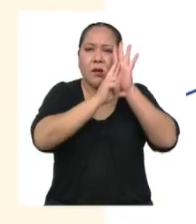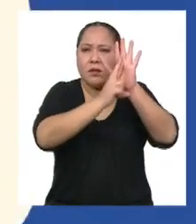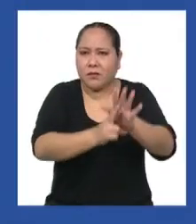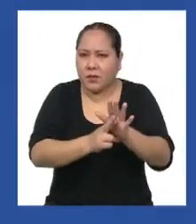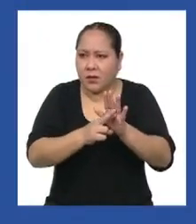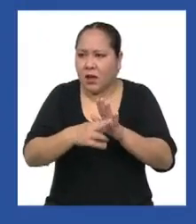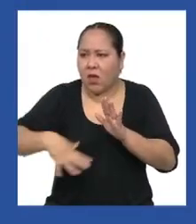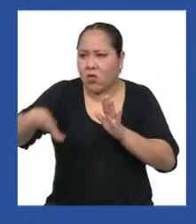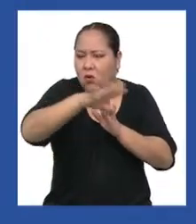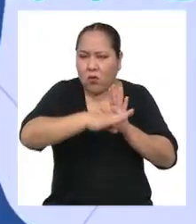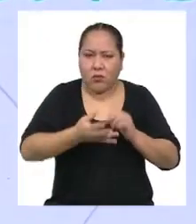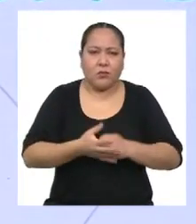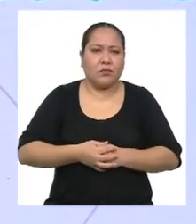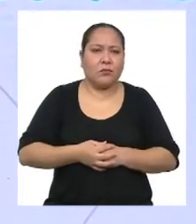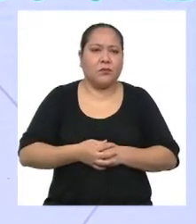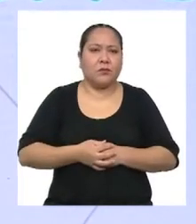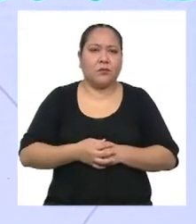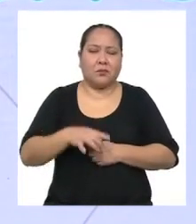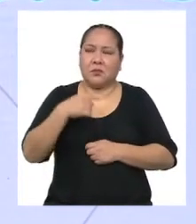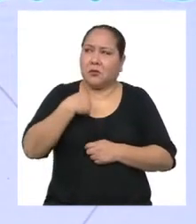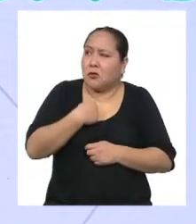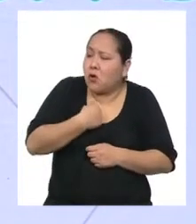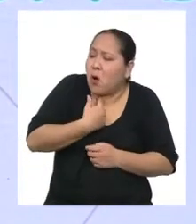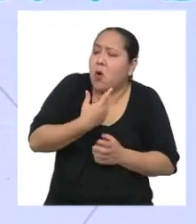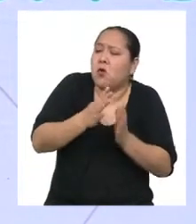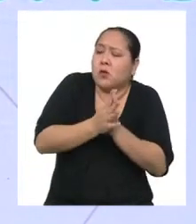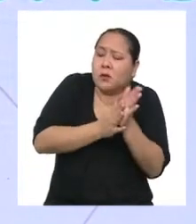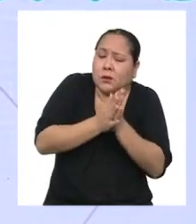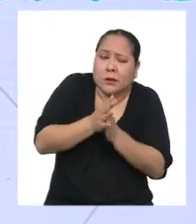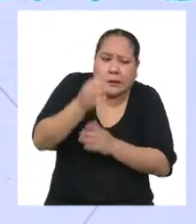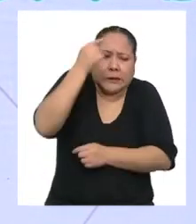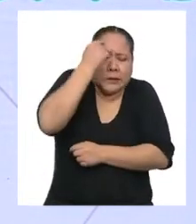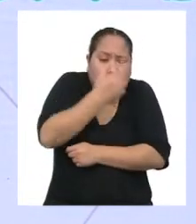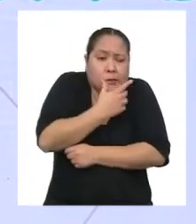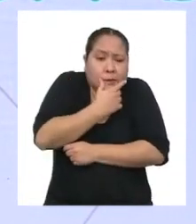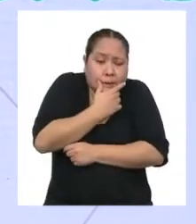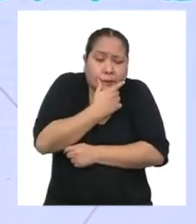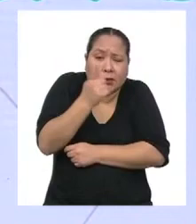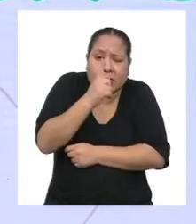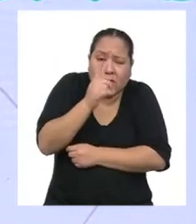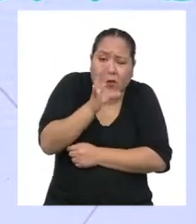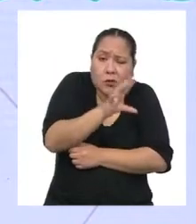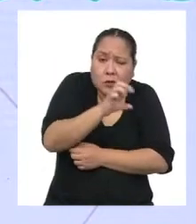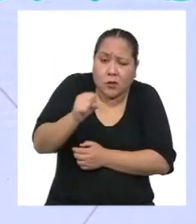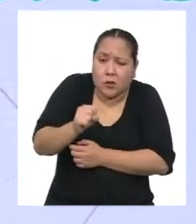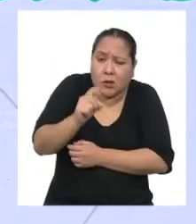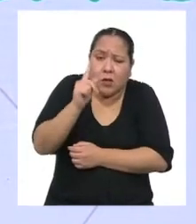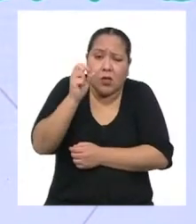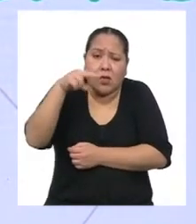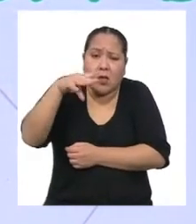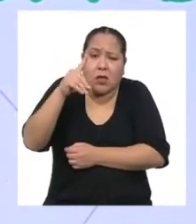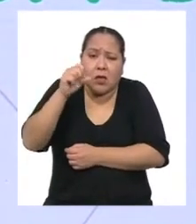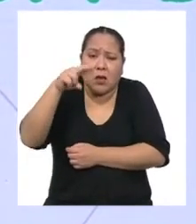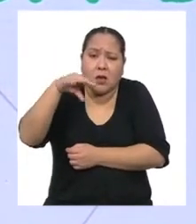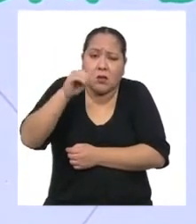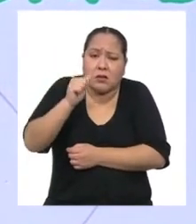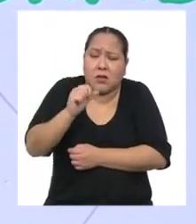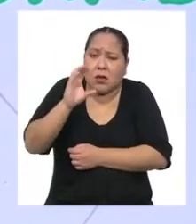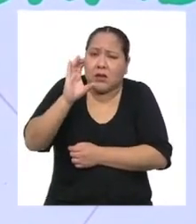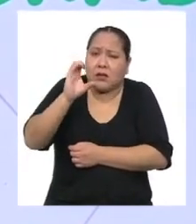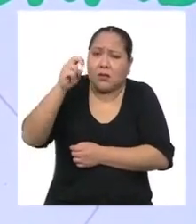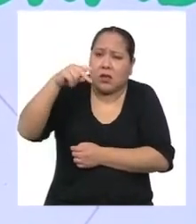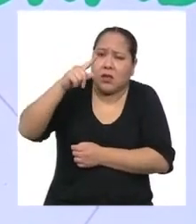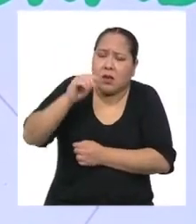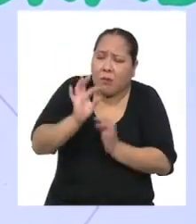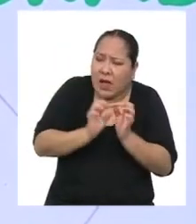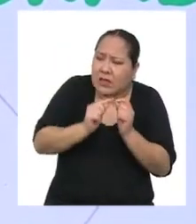representativa? Yo, personalmente, descartaría la medida de tendencia central más alejada, en